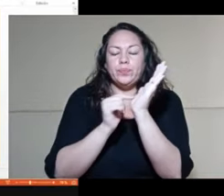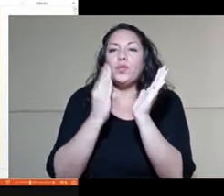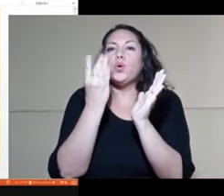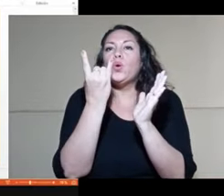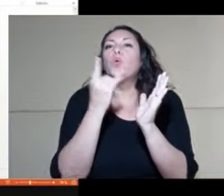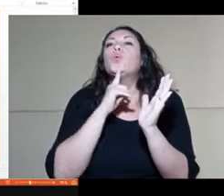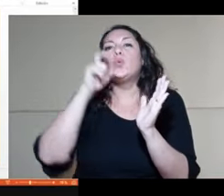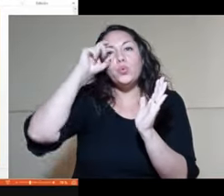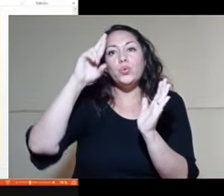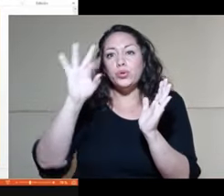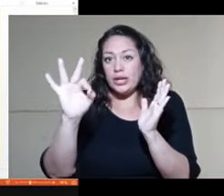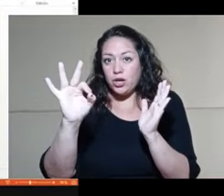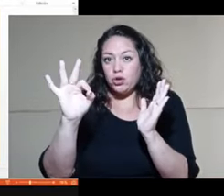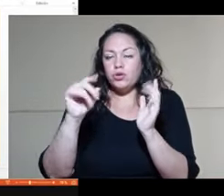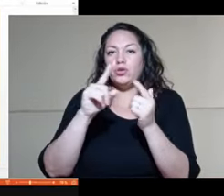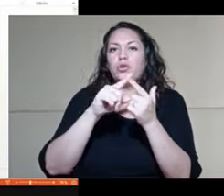también duele.